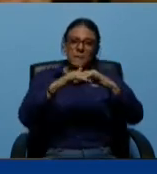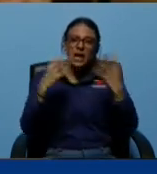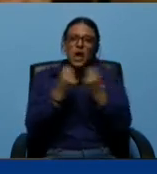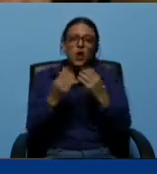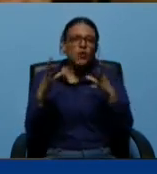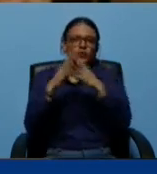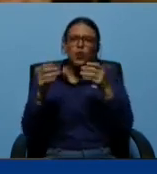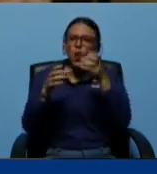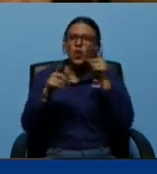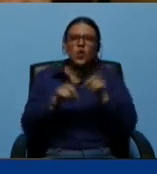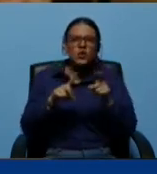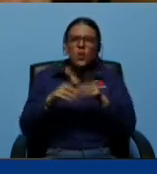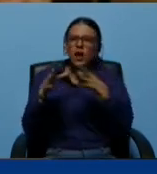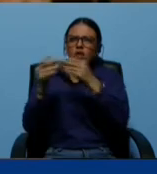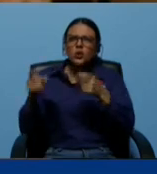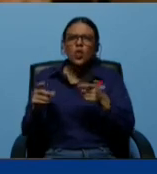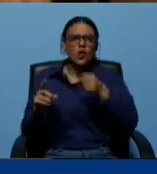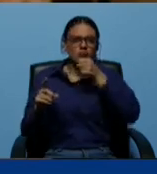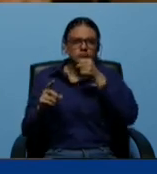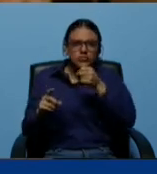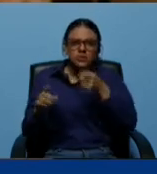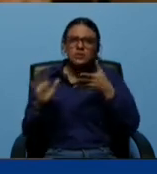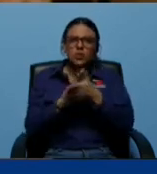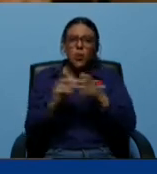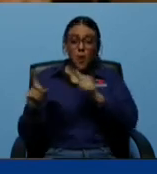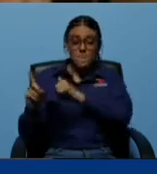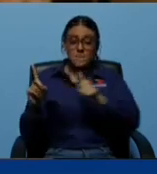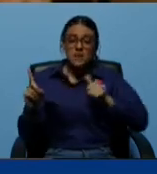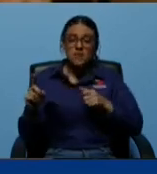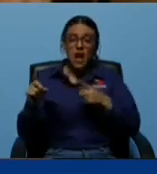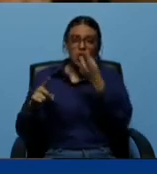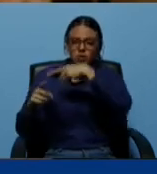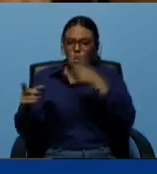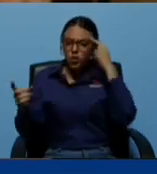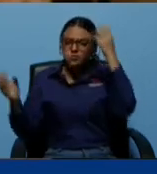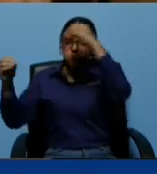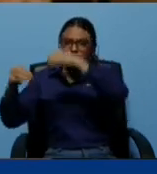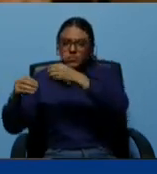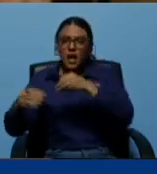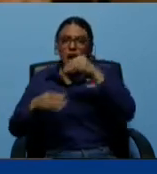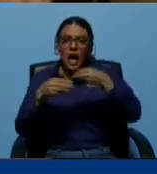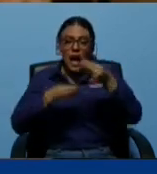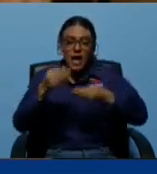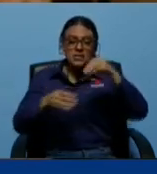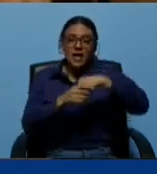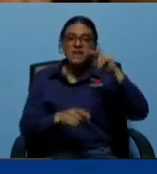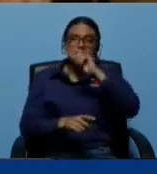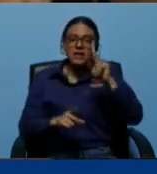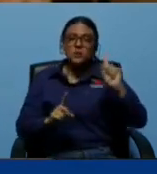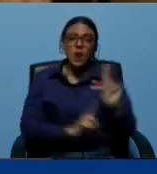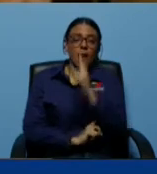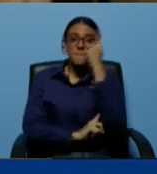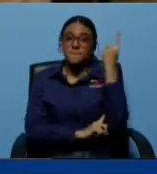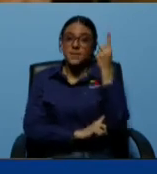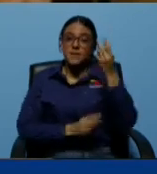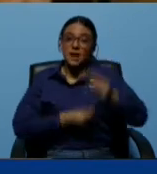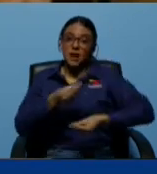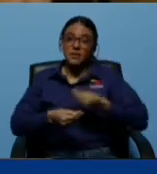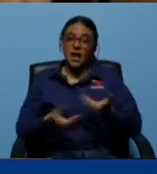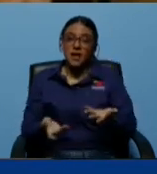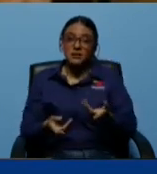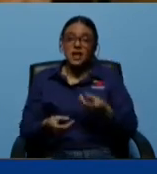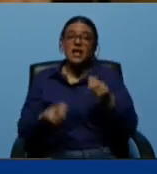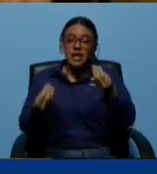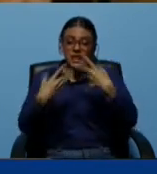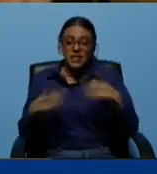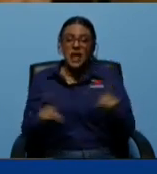Fedecámaras, con todos los medios de comunicación privados, se vio en Venezuela por primera vez y tuvo su